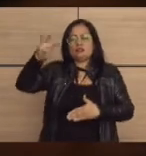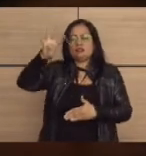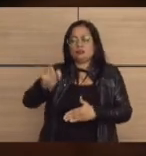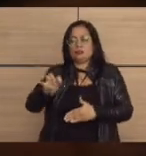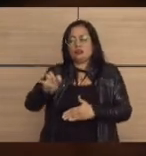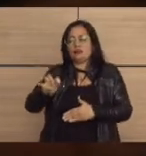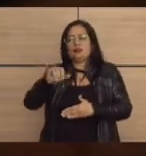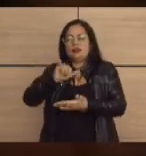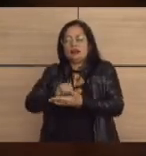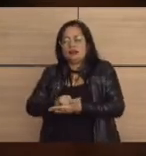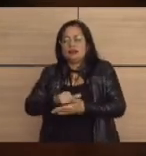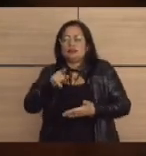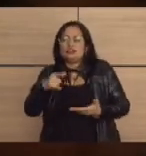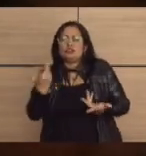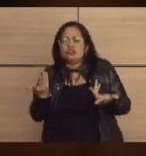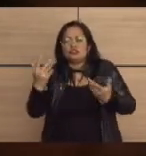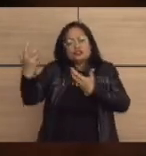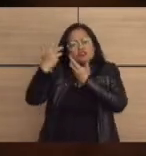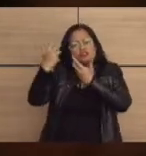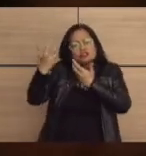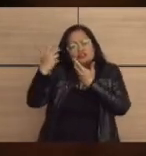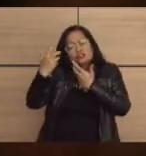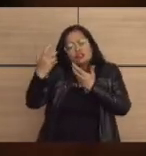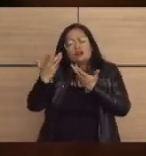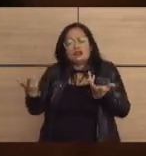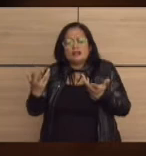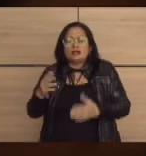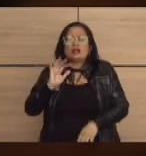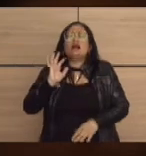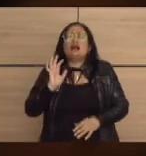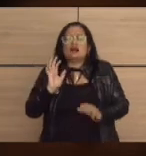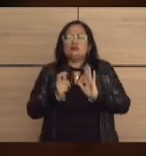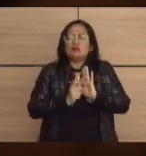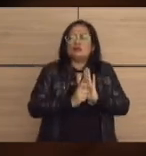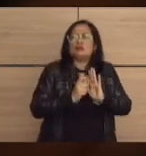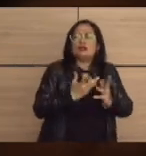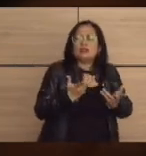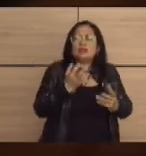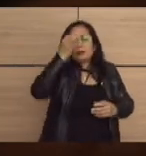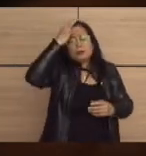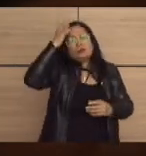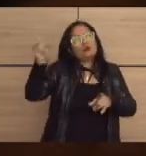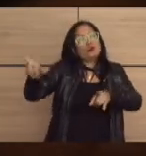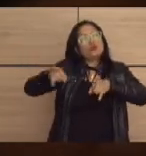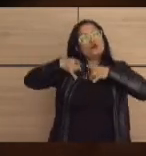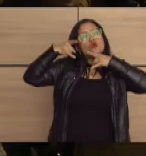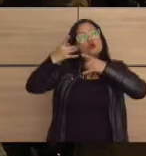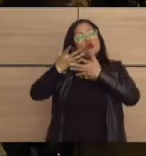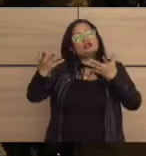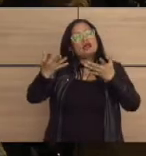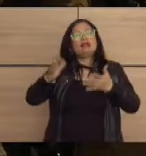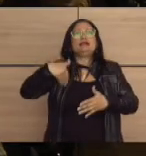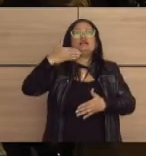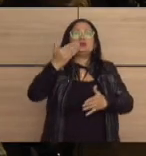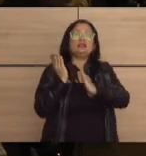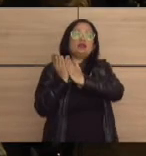a influenciarnos a nosotros hasta el punto de que alguna vez terminamos haciendo alguna novela romántica como La María de